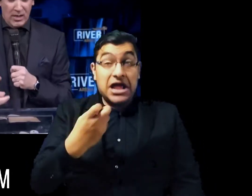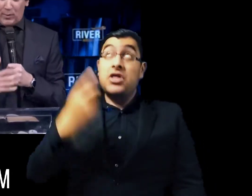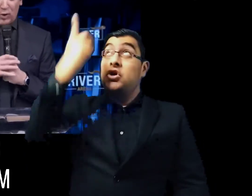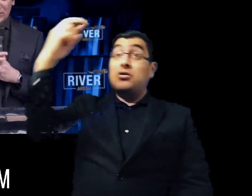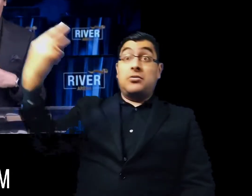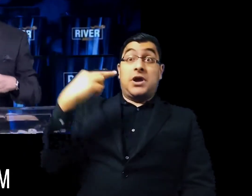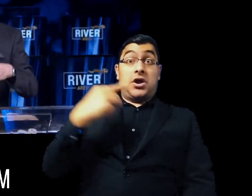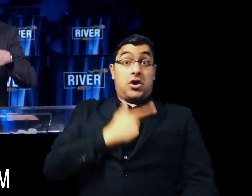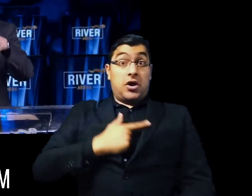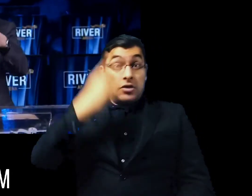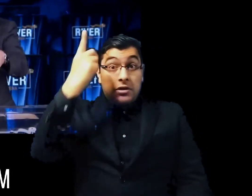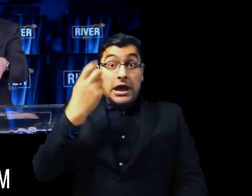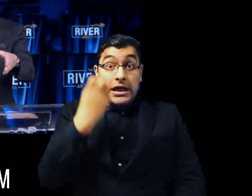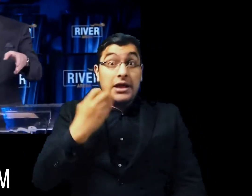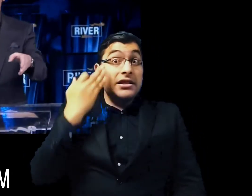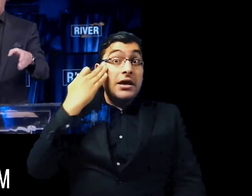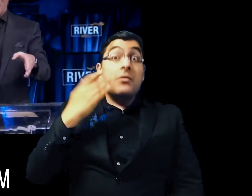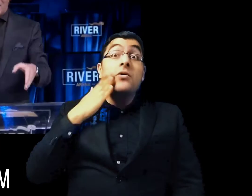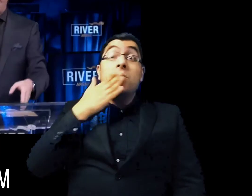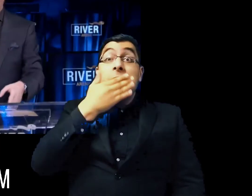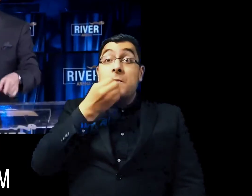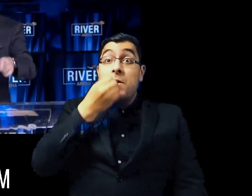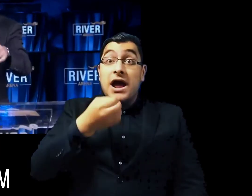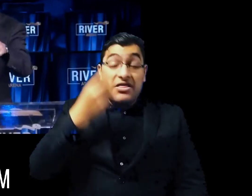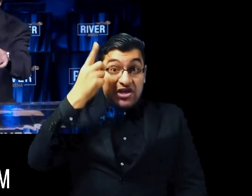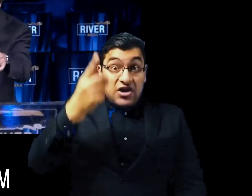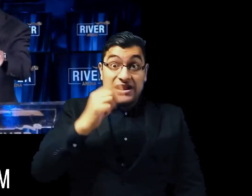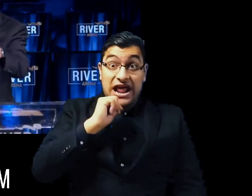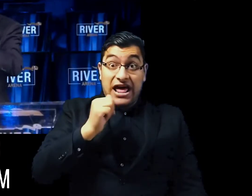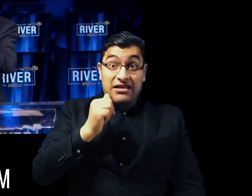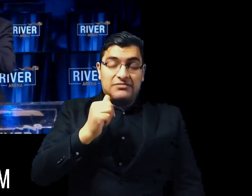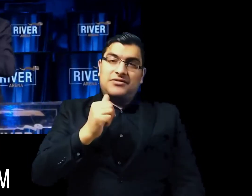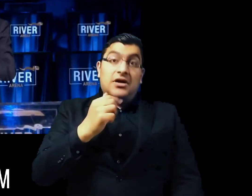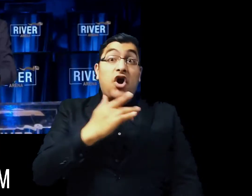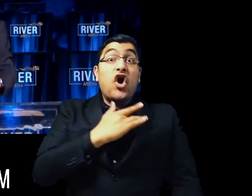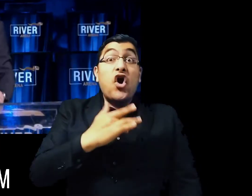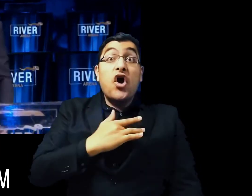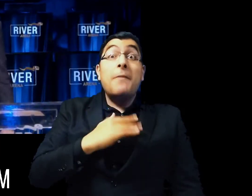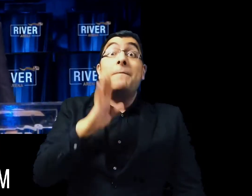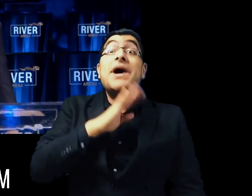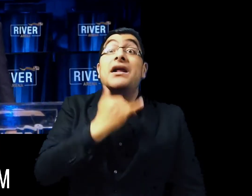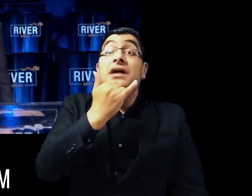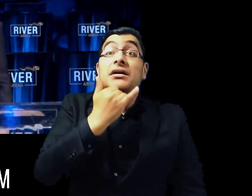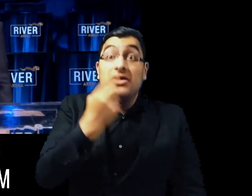Dios, pero no es el ayuno prolongado lo que agrada a Dios si el corazón no es correcto.